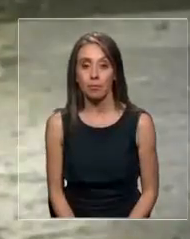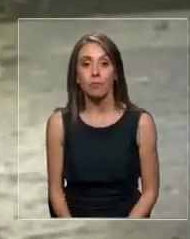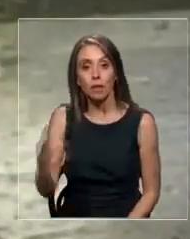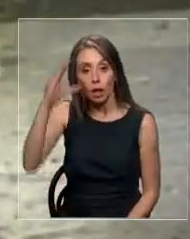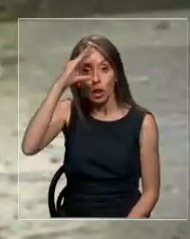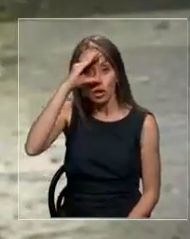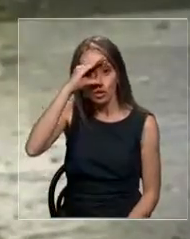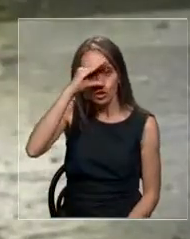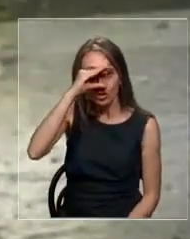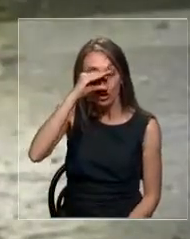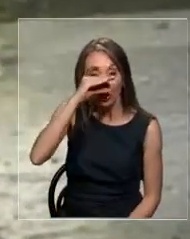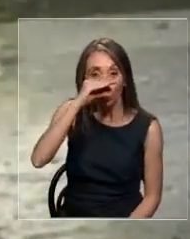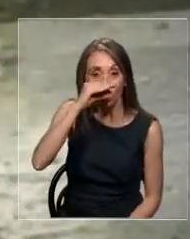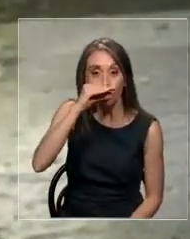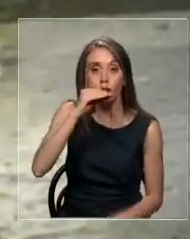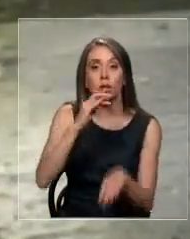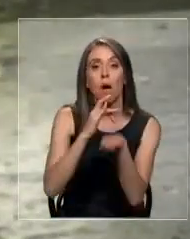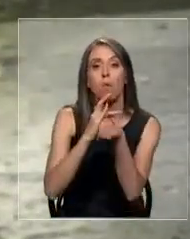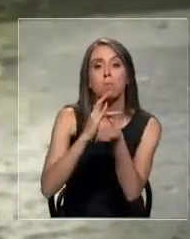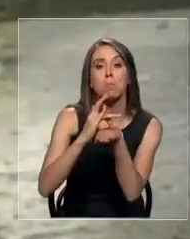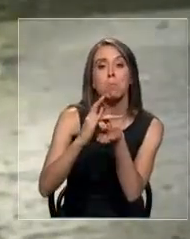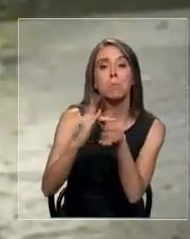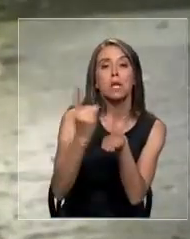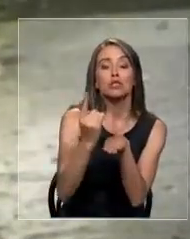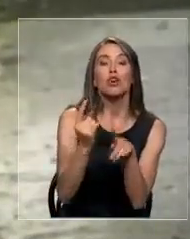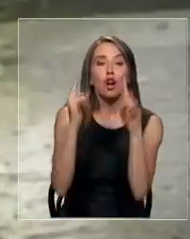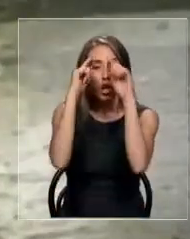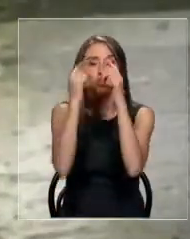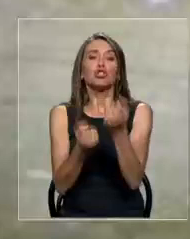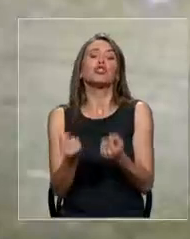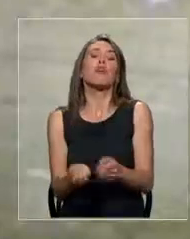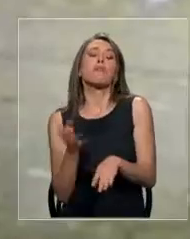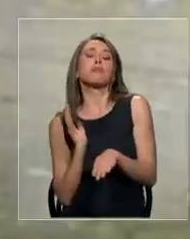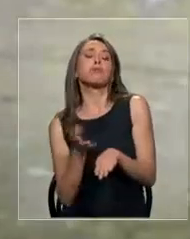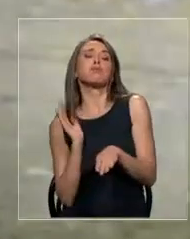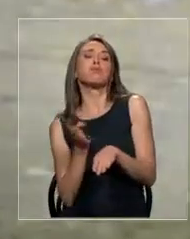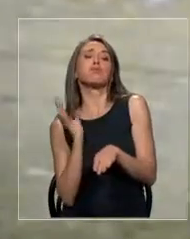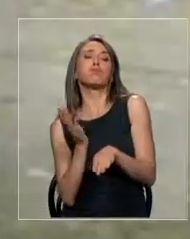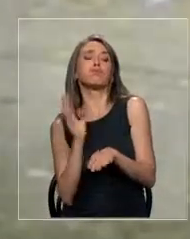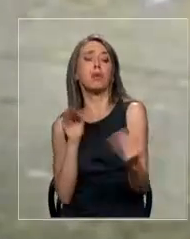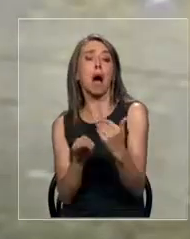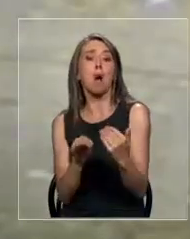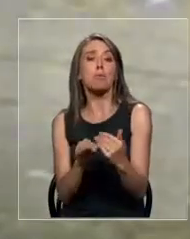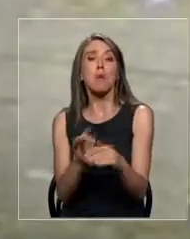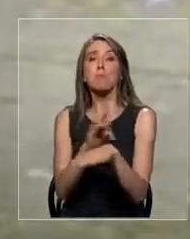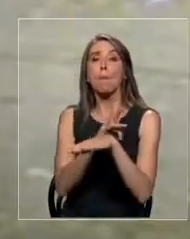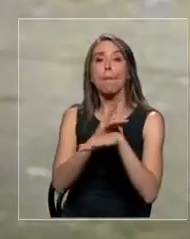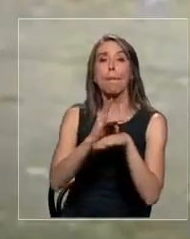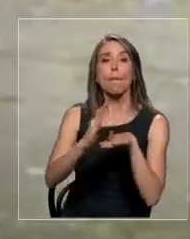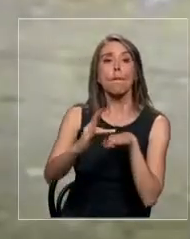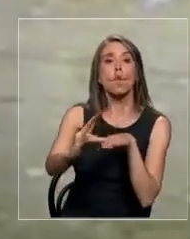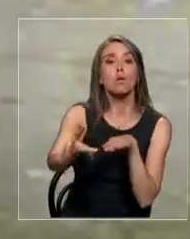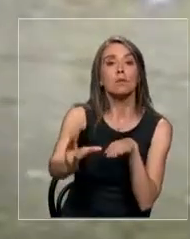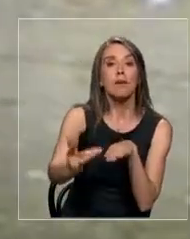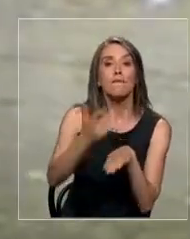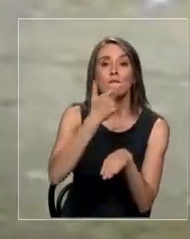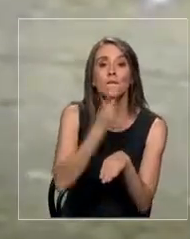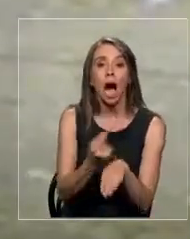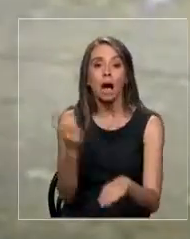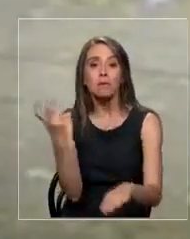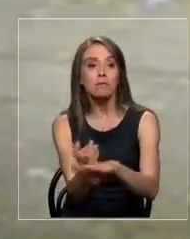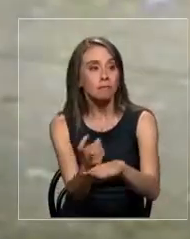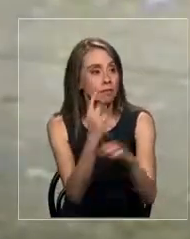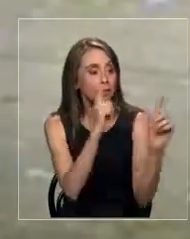La noche trae consigo una soledad e indefensión para los conductores que circulan por estas carreteras urbanas, como se ve en